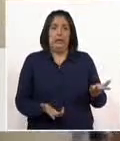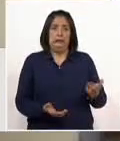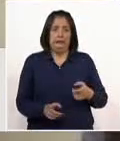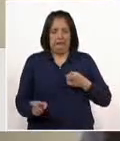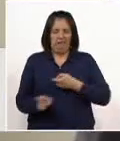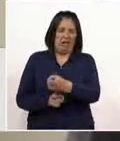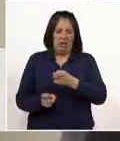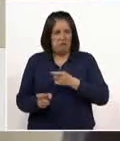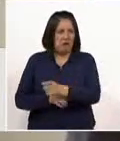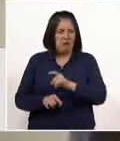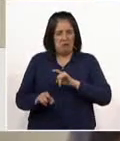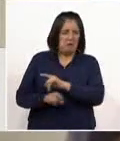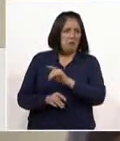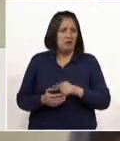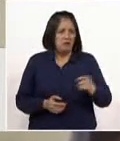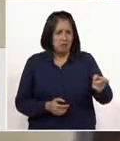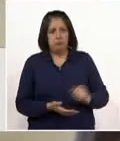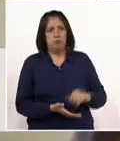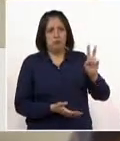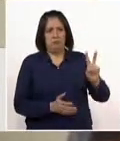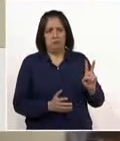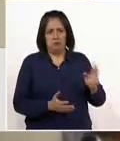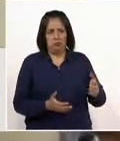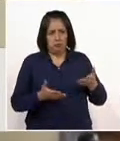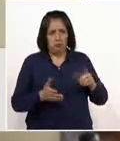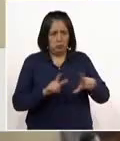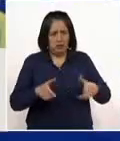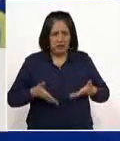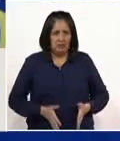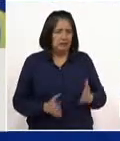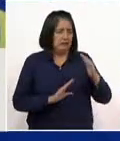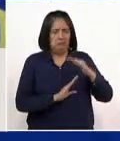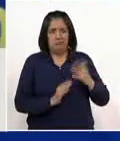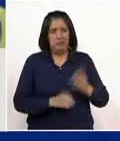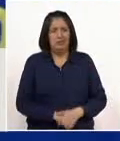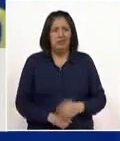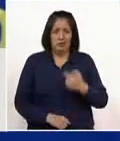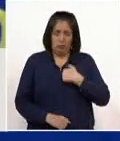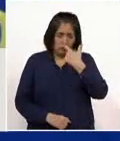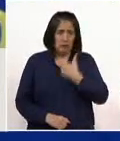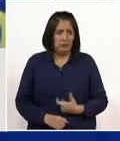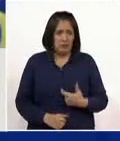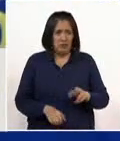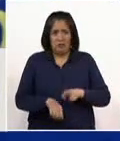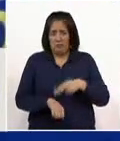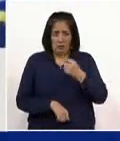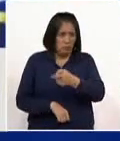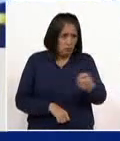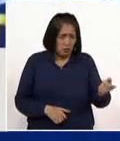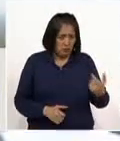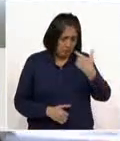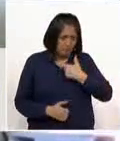ofensas y ataques por su nacionalidad y procedencia lo mellaron. Realmente soy un ciudadano normal, igual que ustedes, un